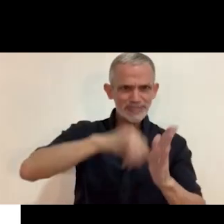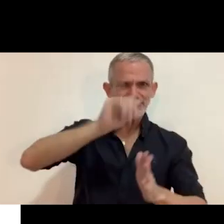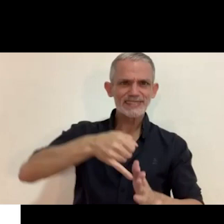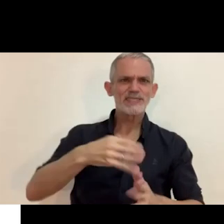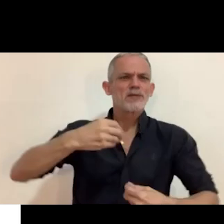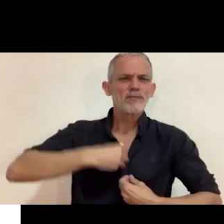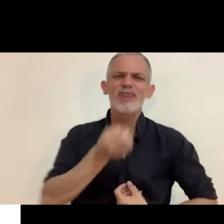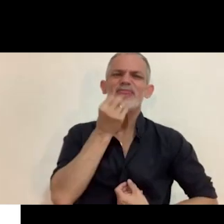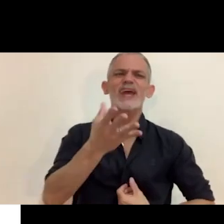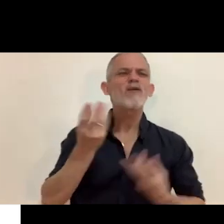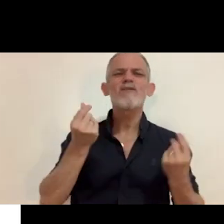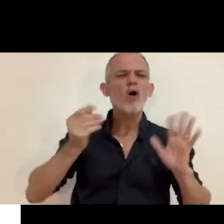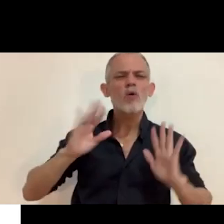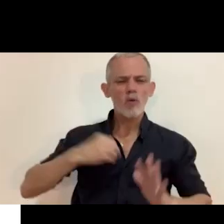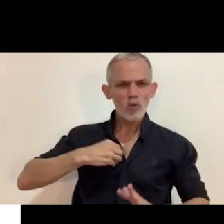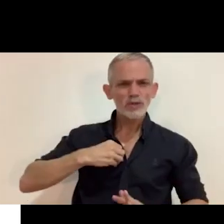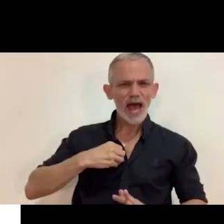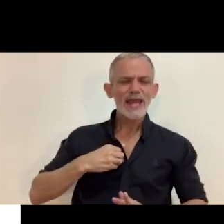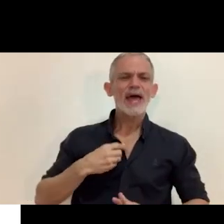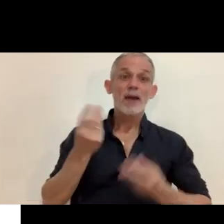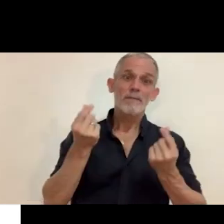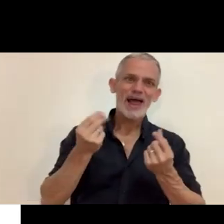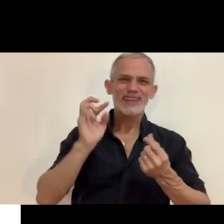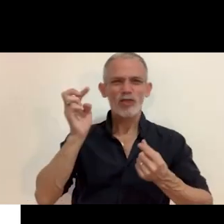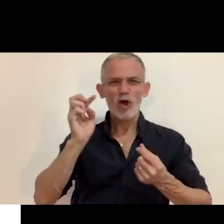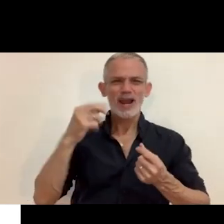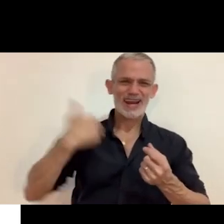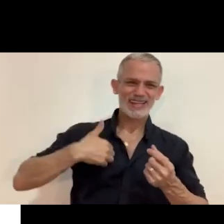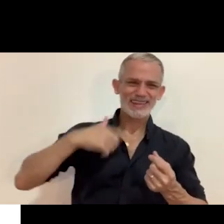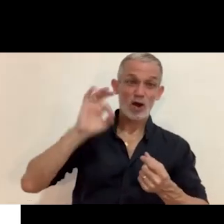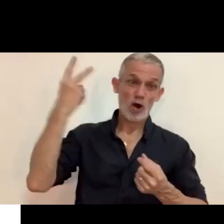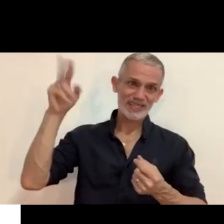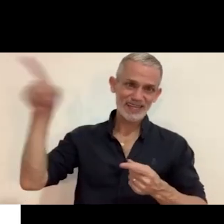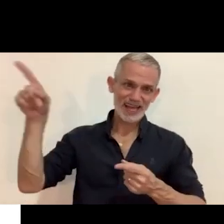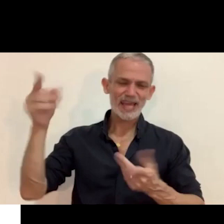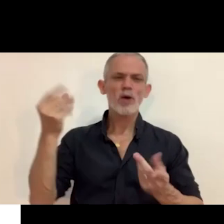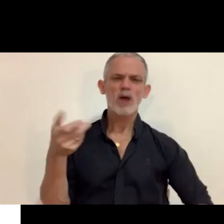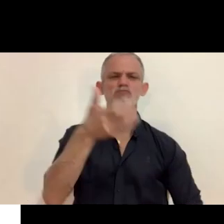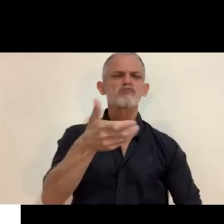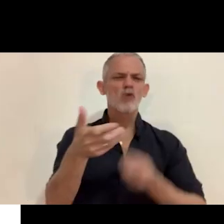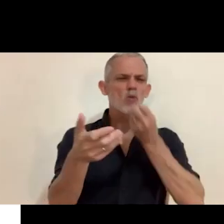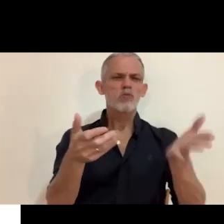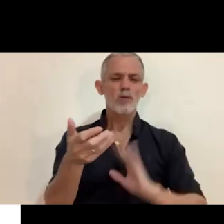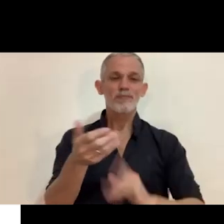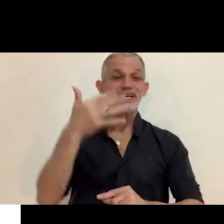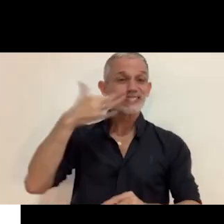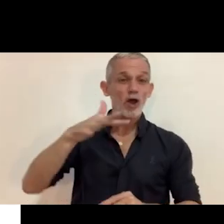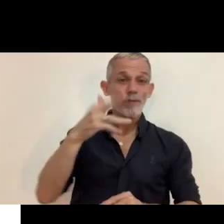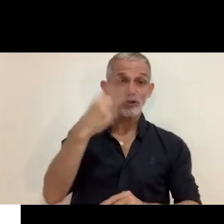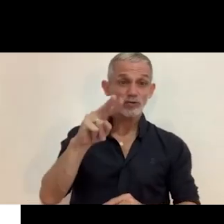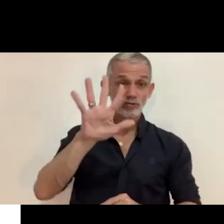voluntaria de tenencia de moneda nacional o extranjera. El impacto de la resolución